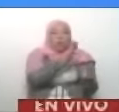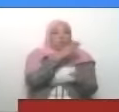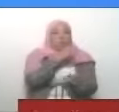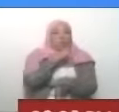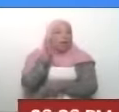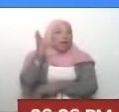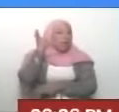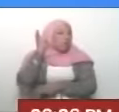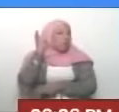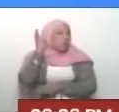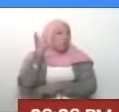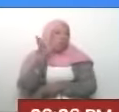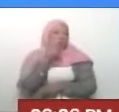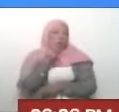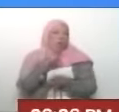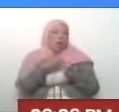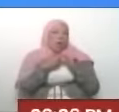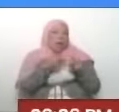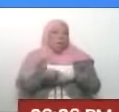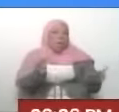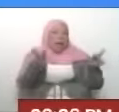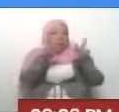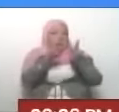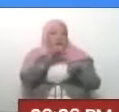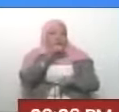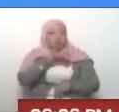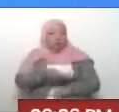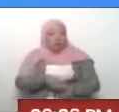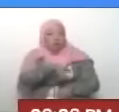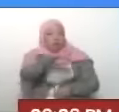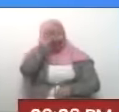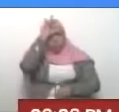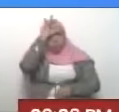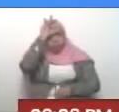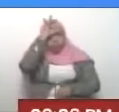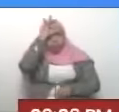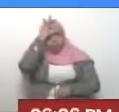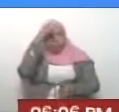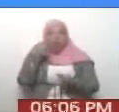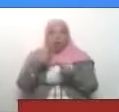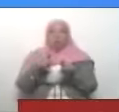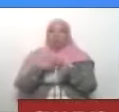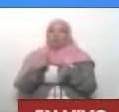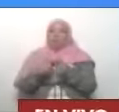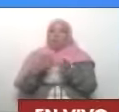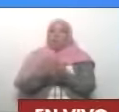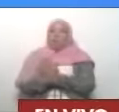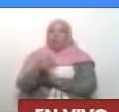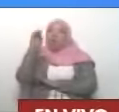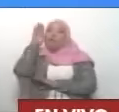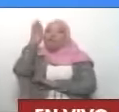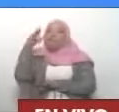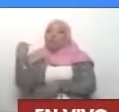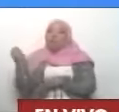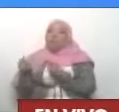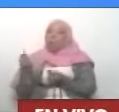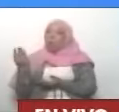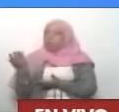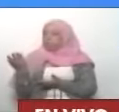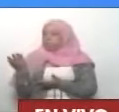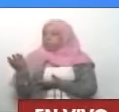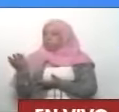de su historia, no valoran su historia, no saben dónde están parados y tampoco entonces saben para nada, para dónde van. Así